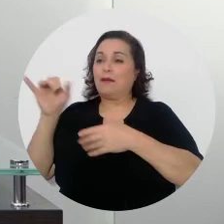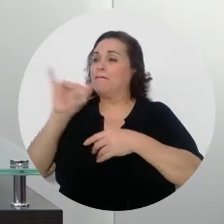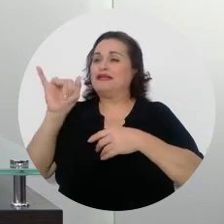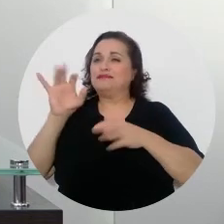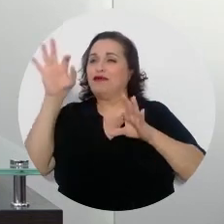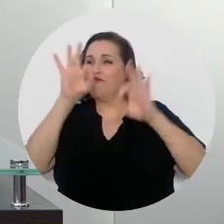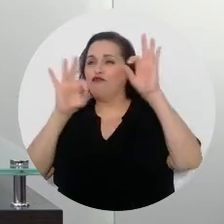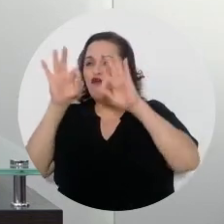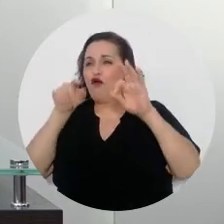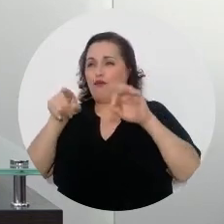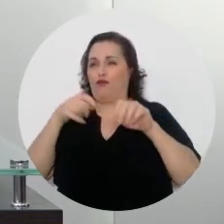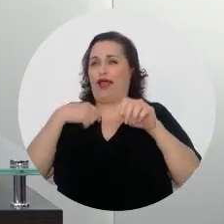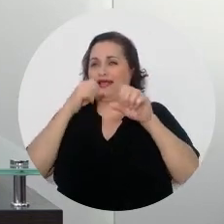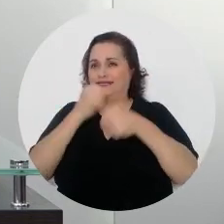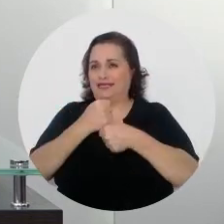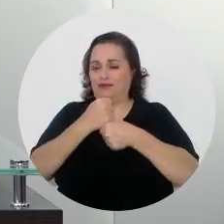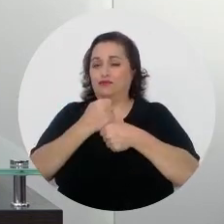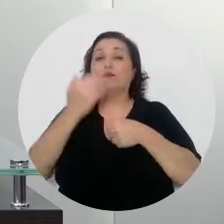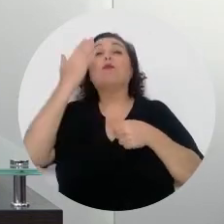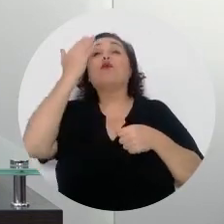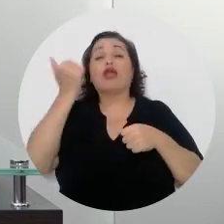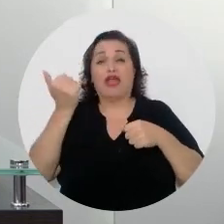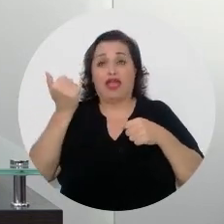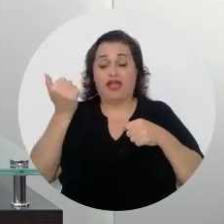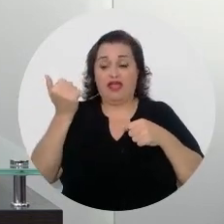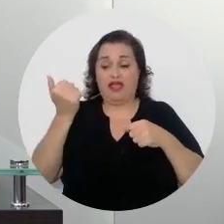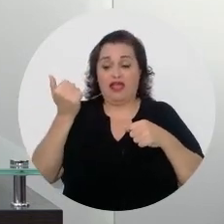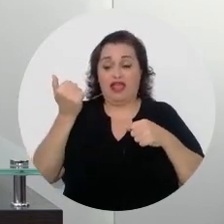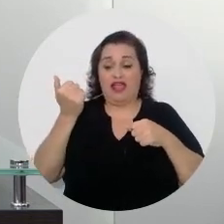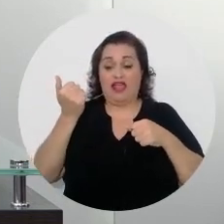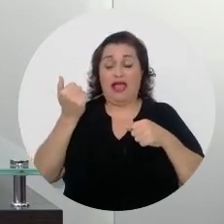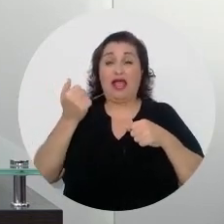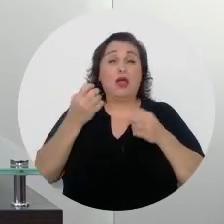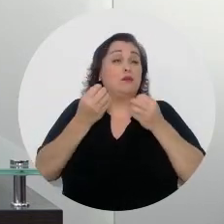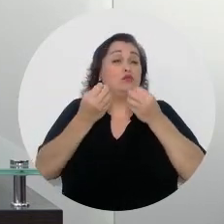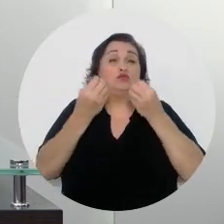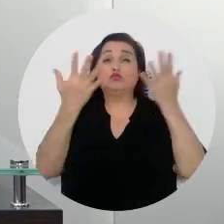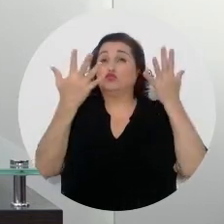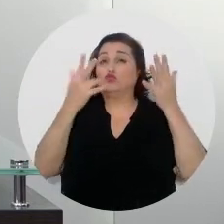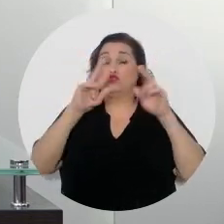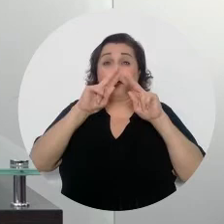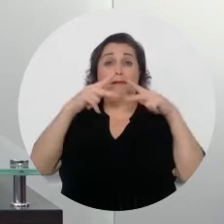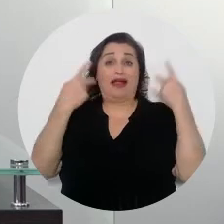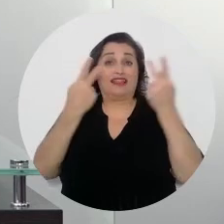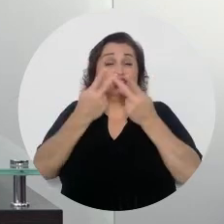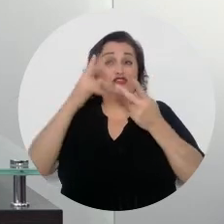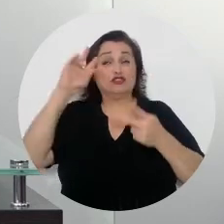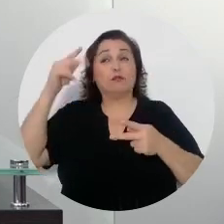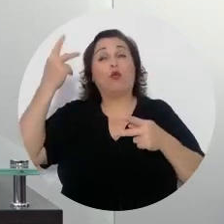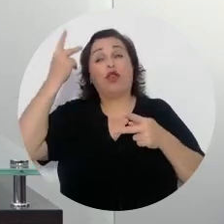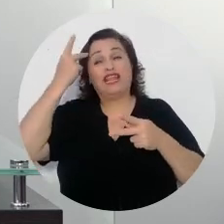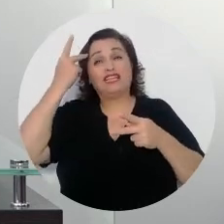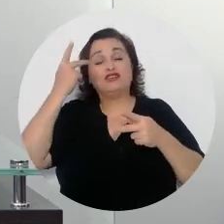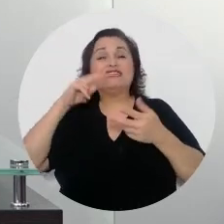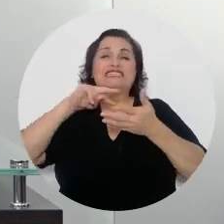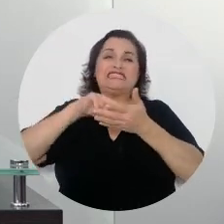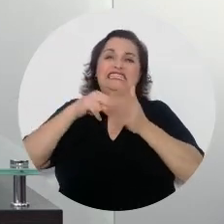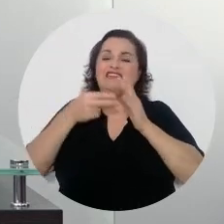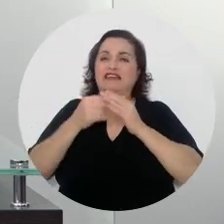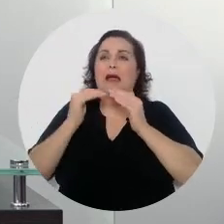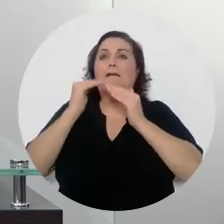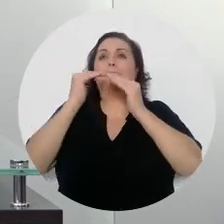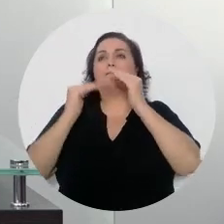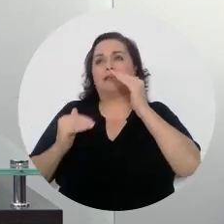distribuir por este cociente que se obtiene. ¿Por qué? Porque al haber tantos partidos políticos,